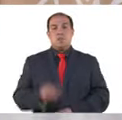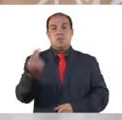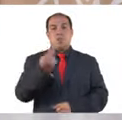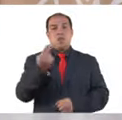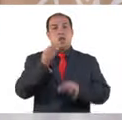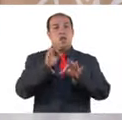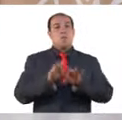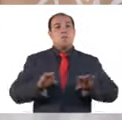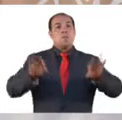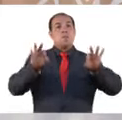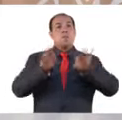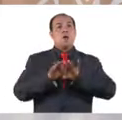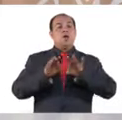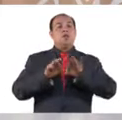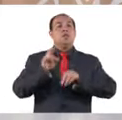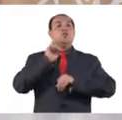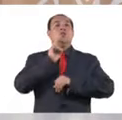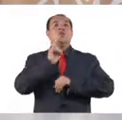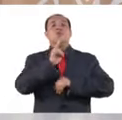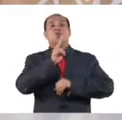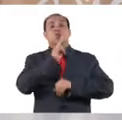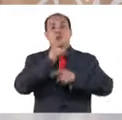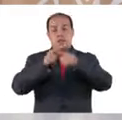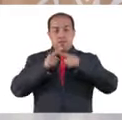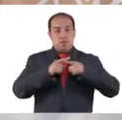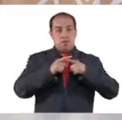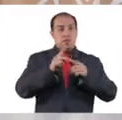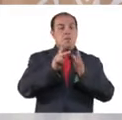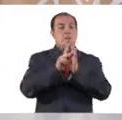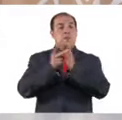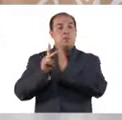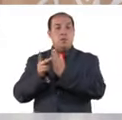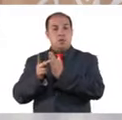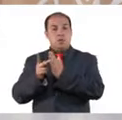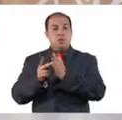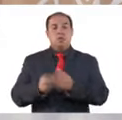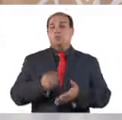todos los medios de comunicación, porque no es solo la historia del país,